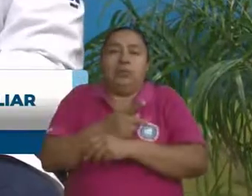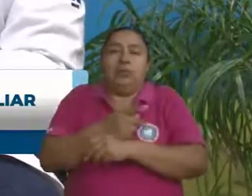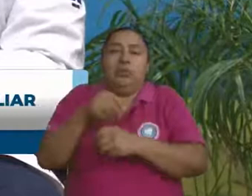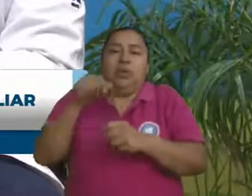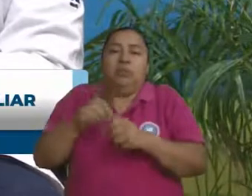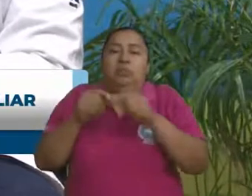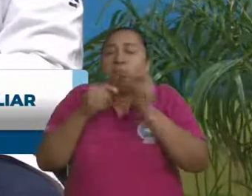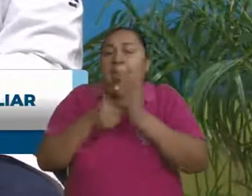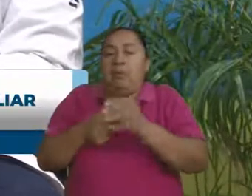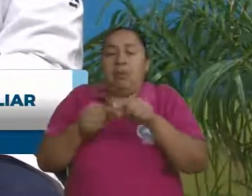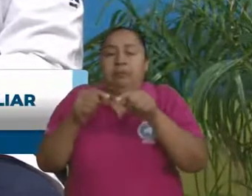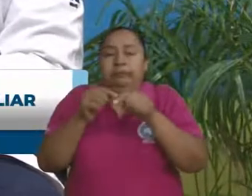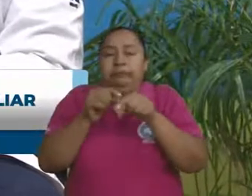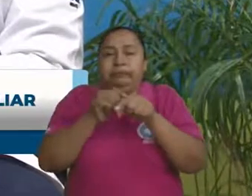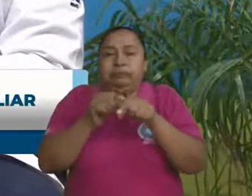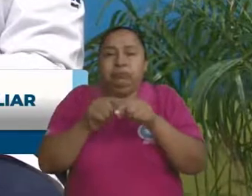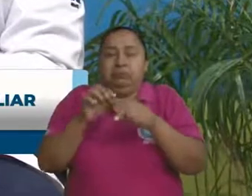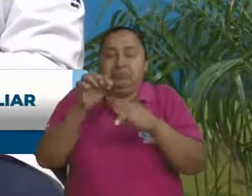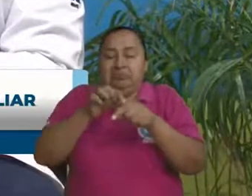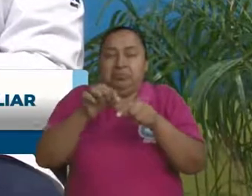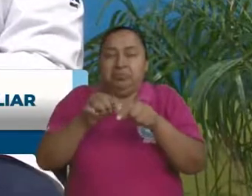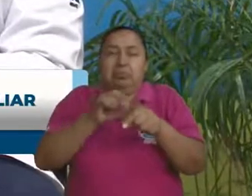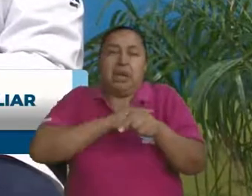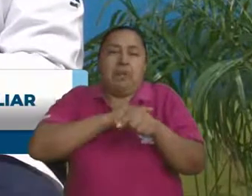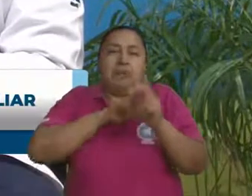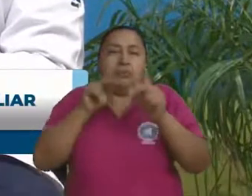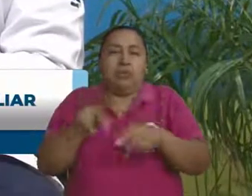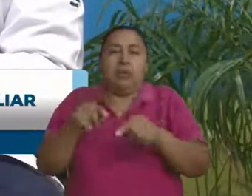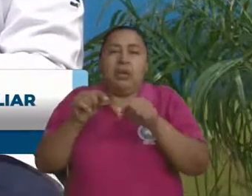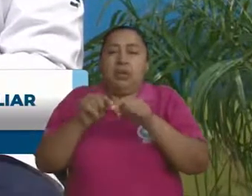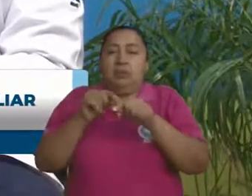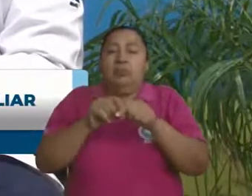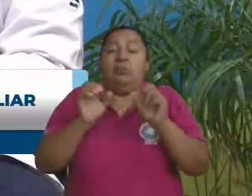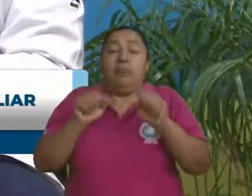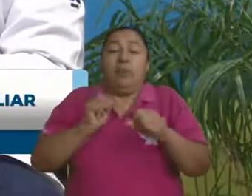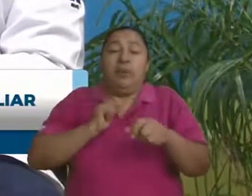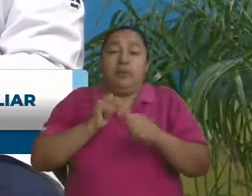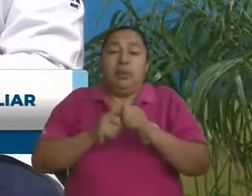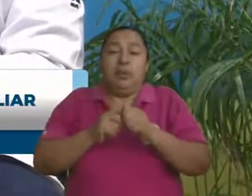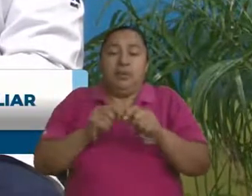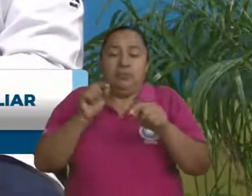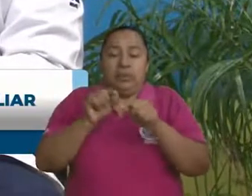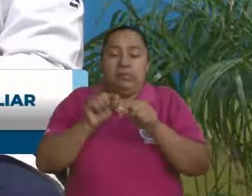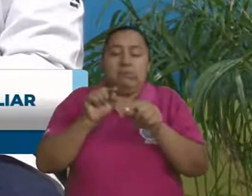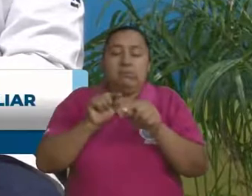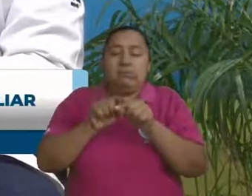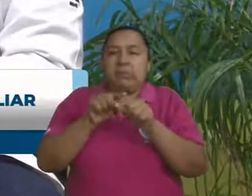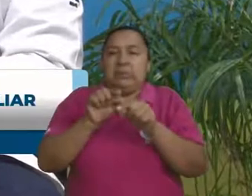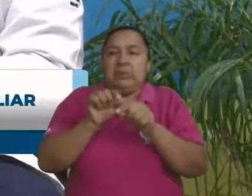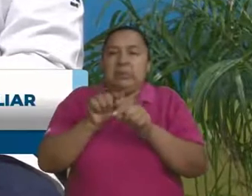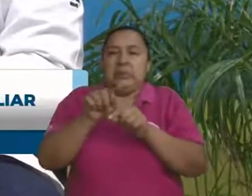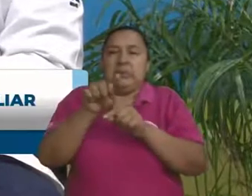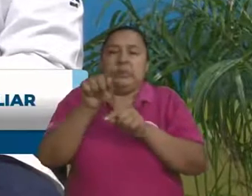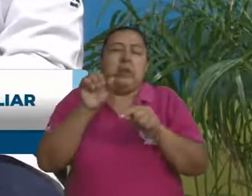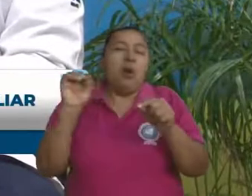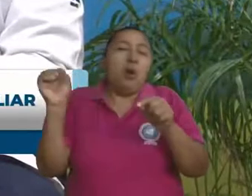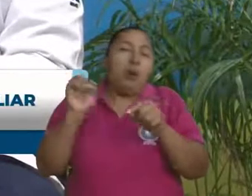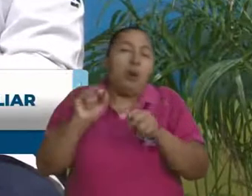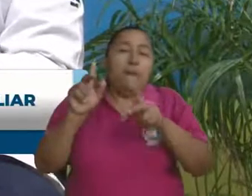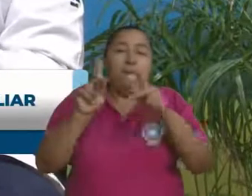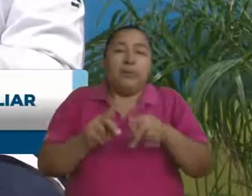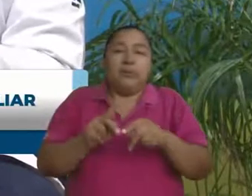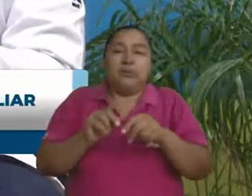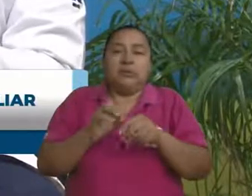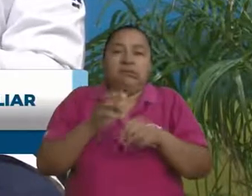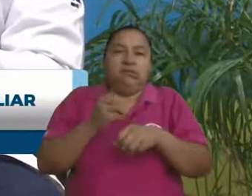relacionadas a la presencia de cálculos biliares, por ejemplo, pacientes que tienen perforación de la vesícula biliar o pacientes que tienen